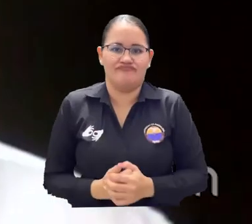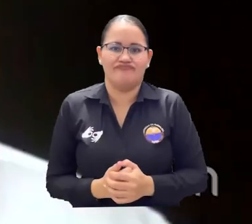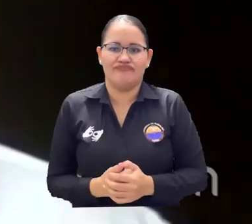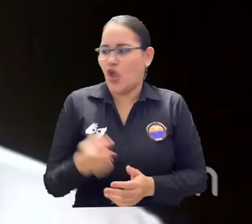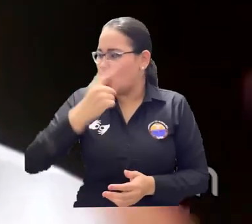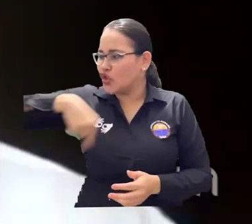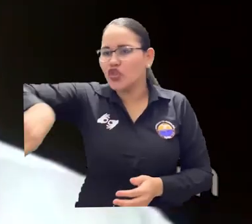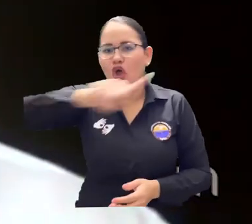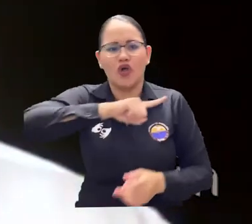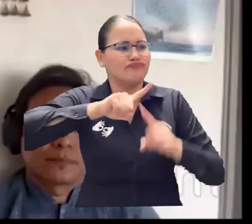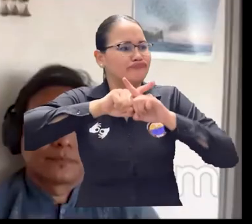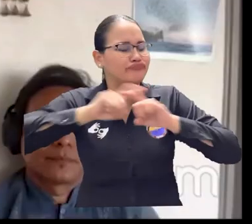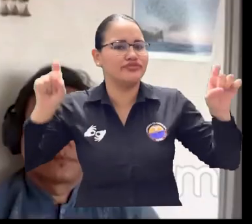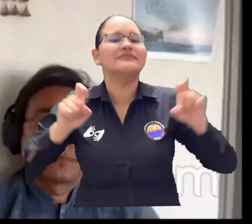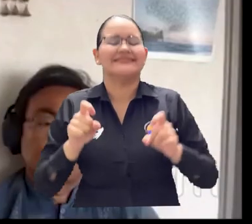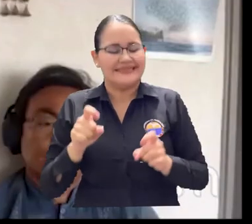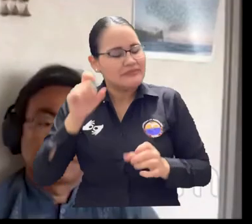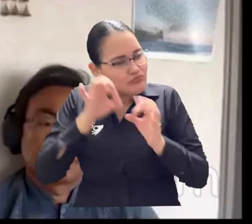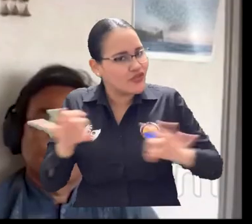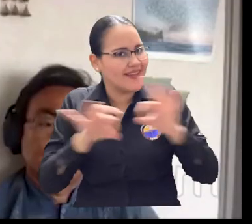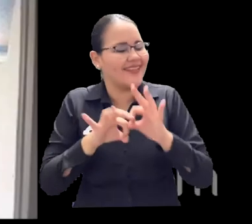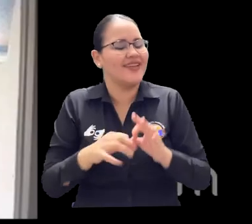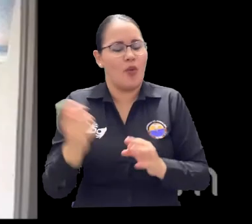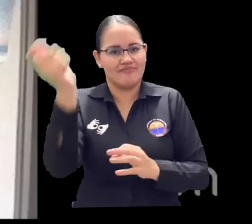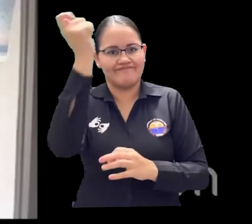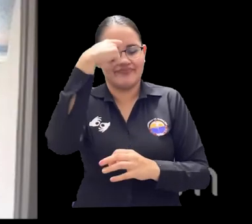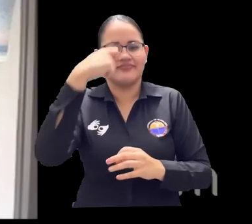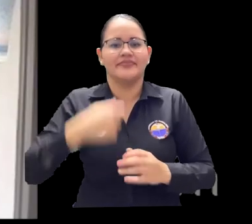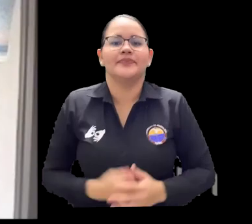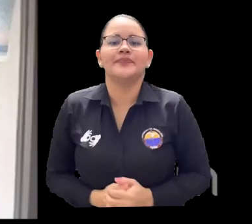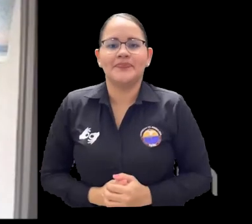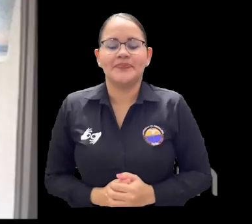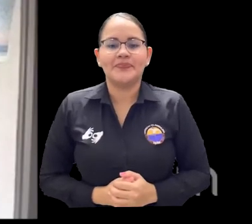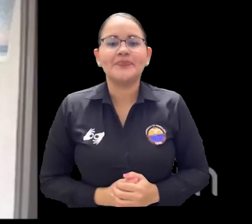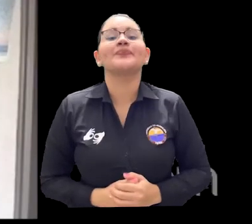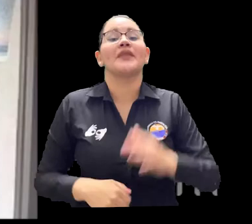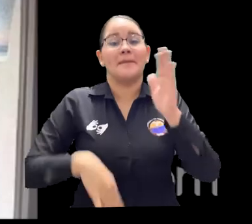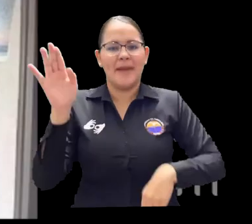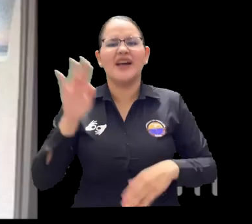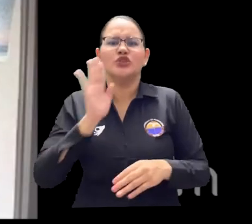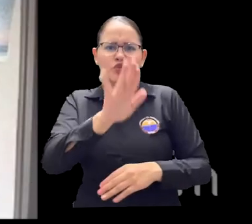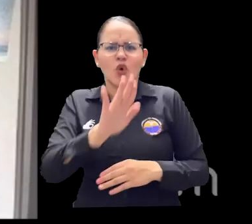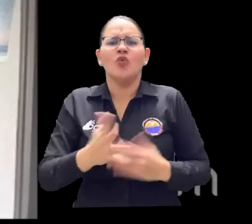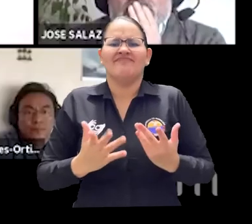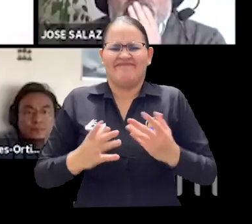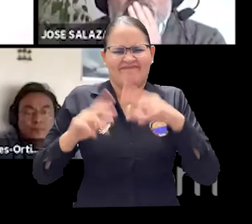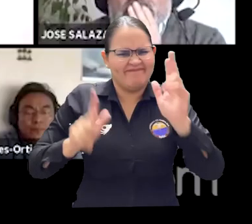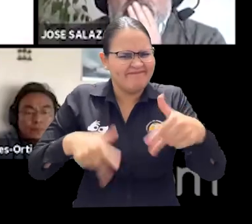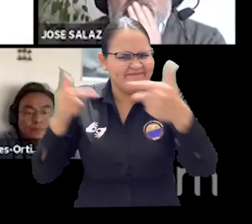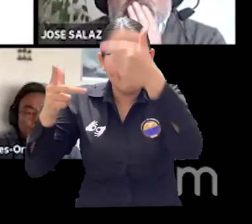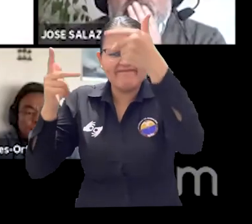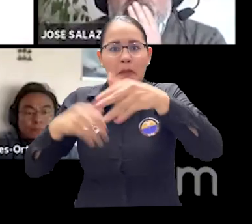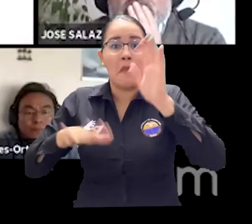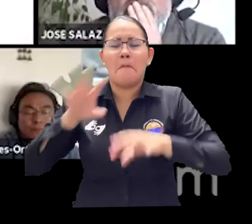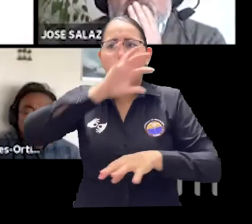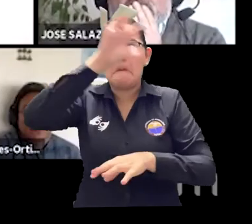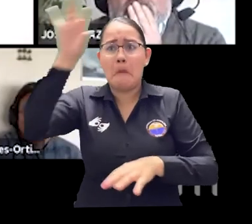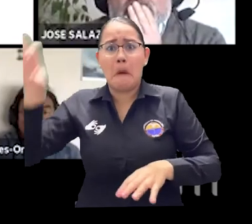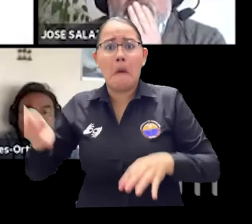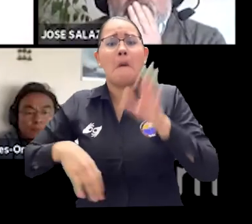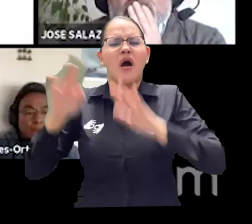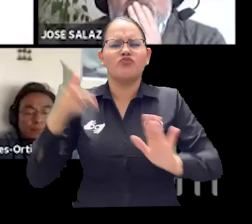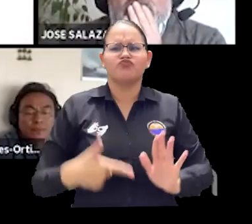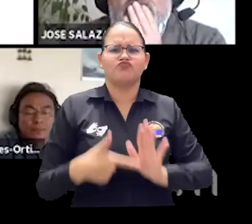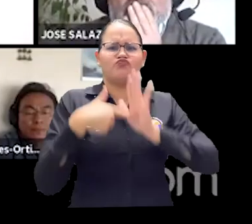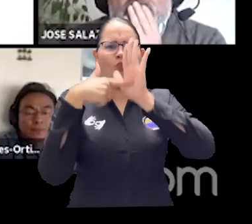sido resultado de ese sincretismo. Mediante un enriquecedor encuentro virtual con ponentes de diferentes países, la Universidad del Magdalena